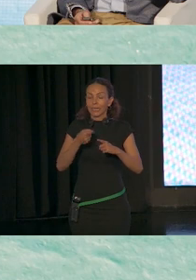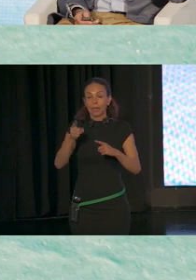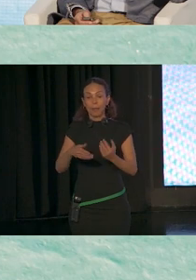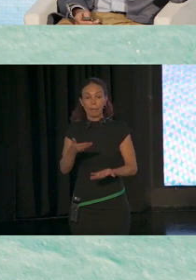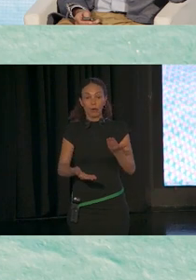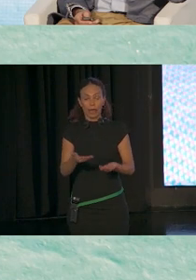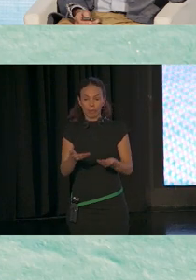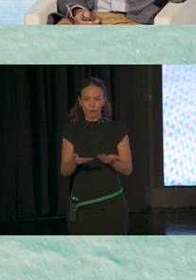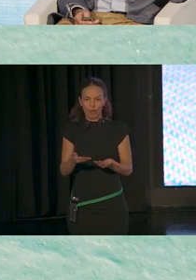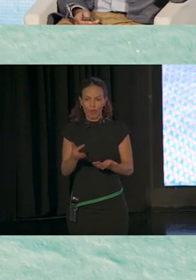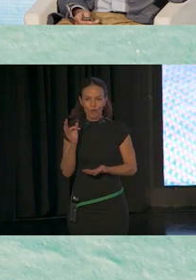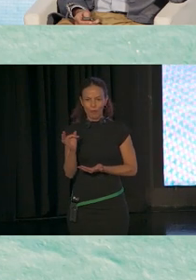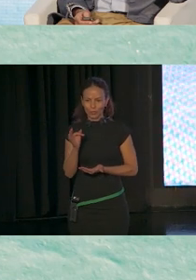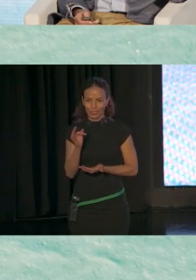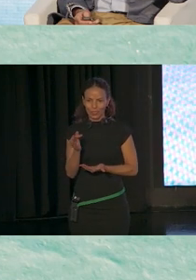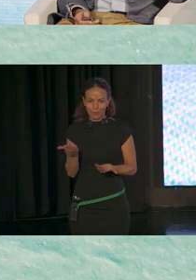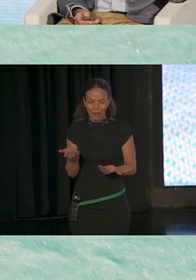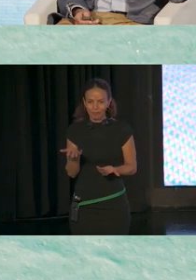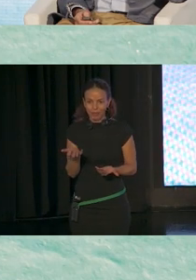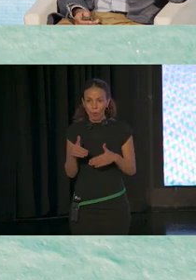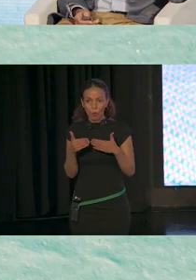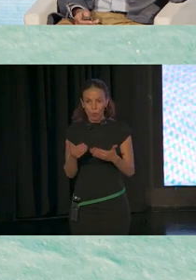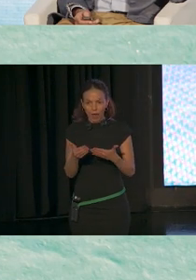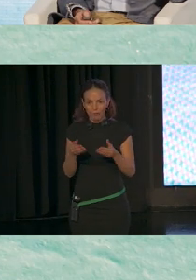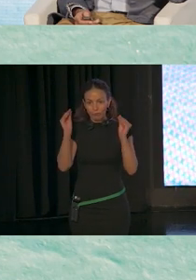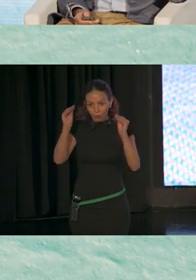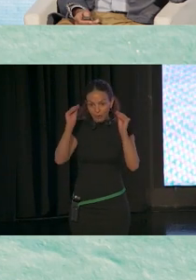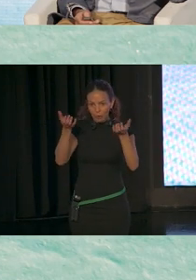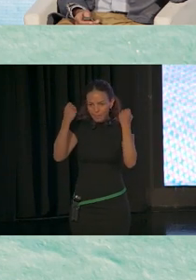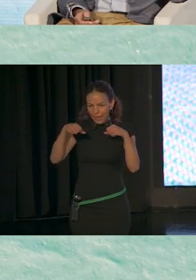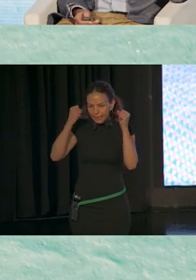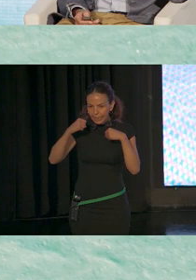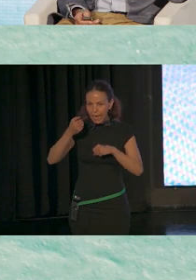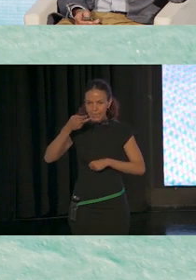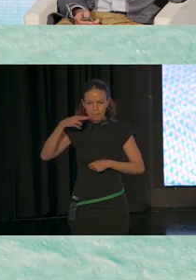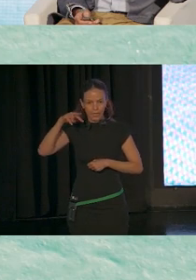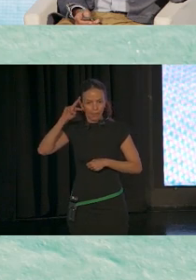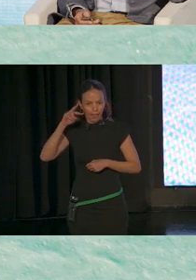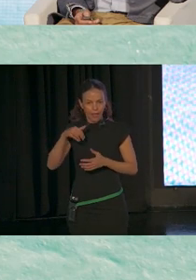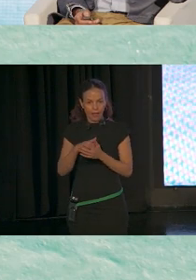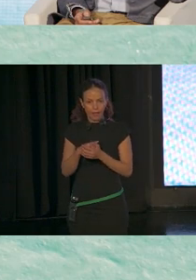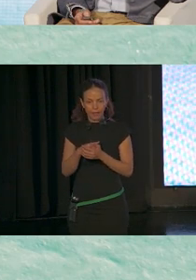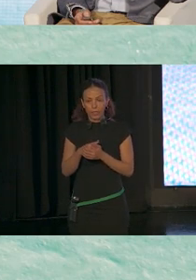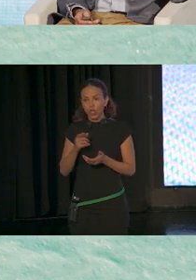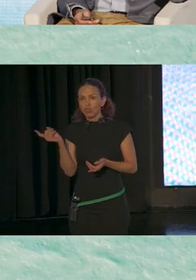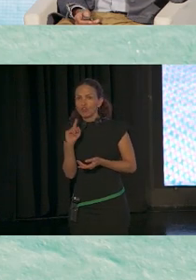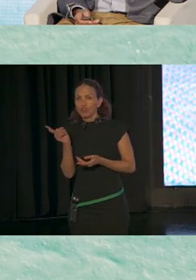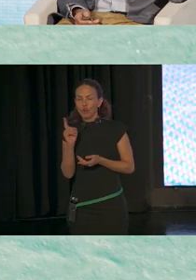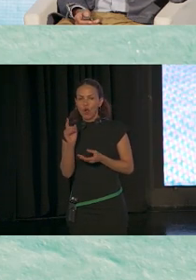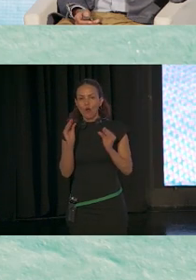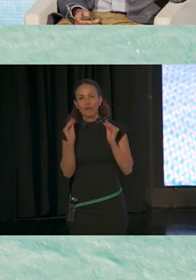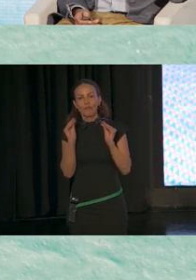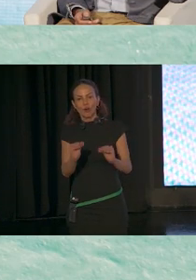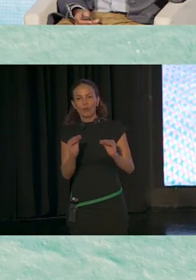valoración muy positiva, como no puede ser de otro modo, de una formación práctica, experiencial, y no tanto una formación,